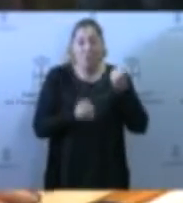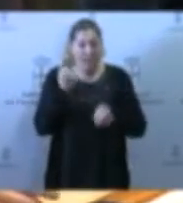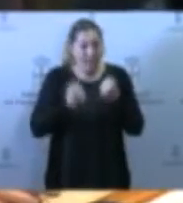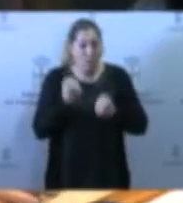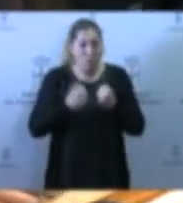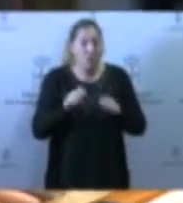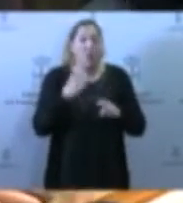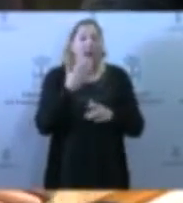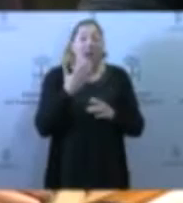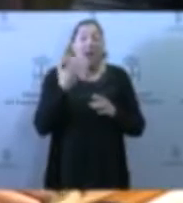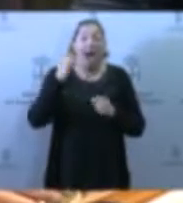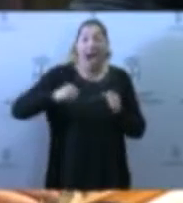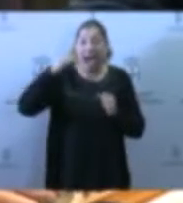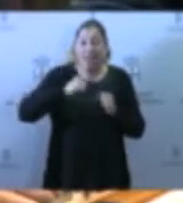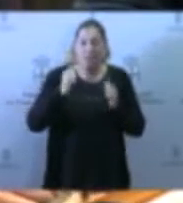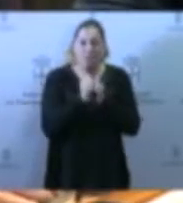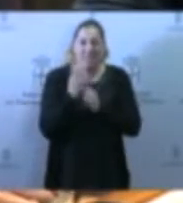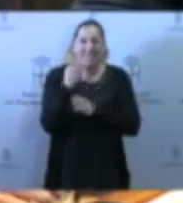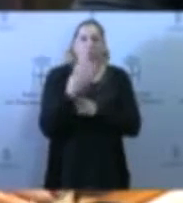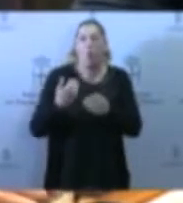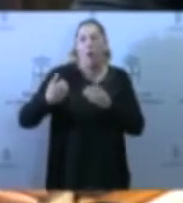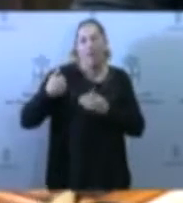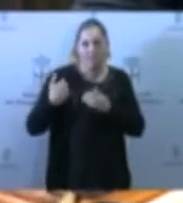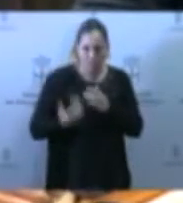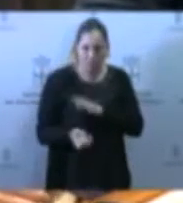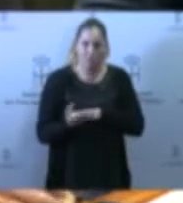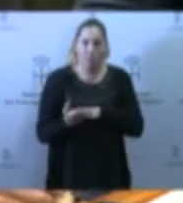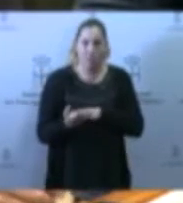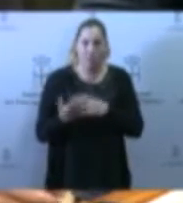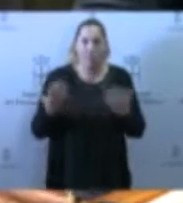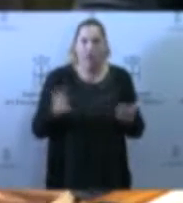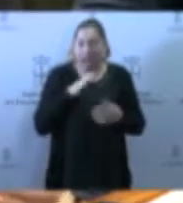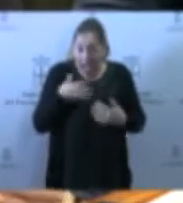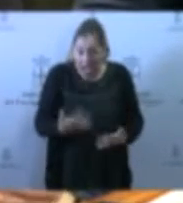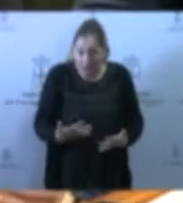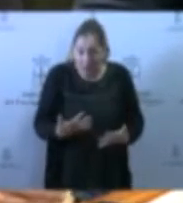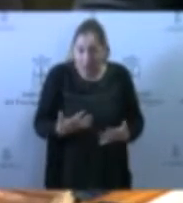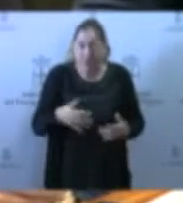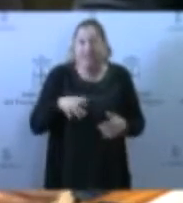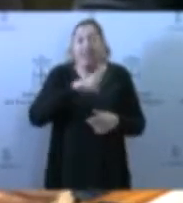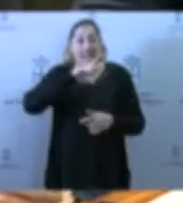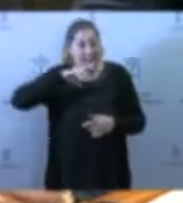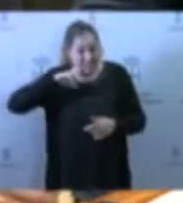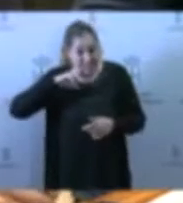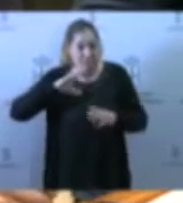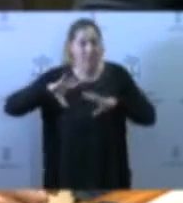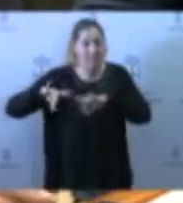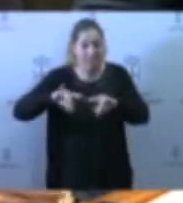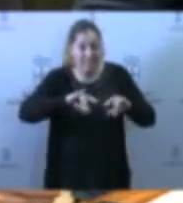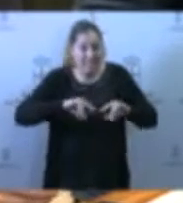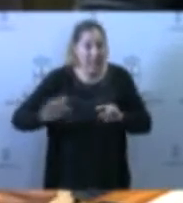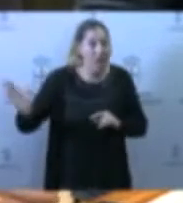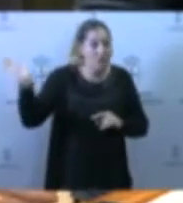público un comité de empresa que denuncia más que a día de hoy non hai ni siquiera reserves de sal para echar nas